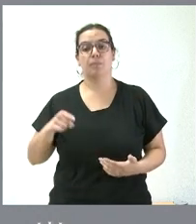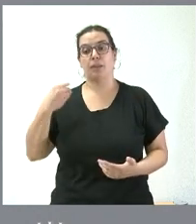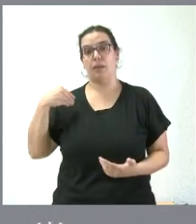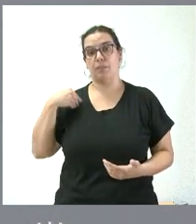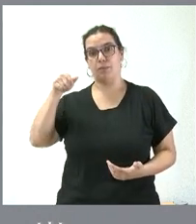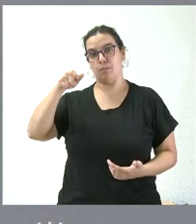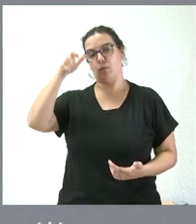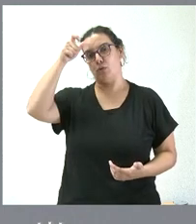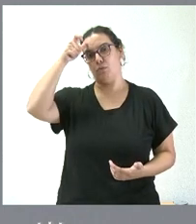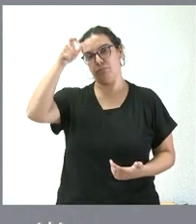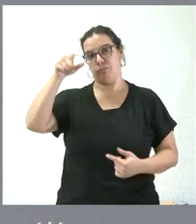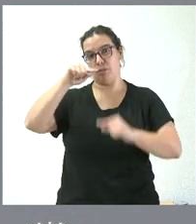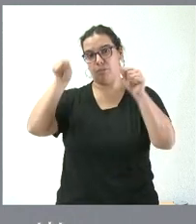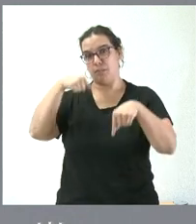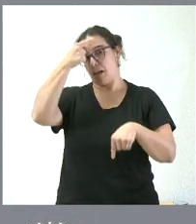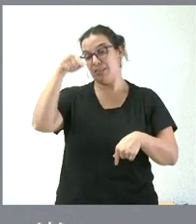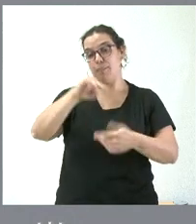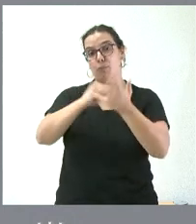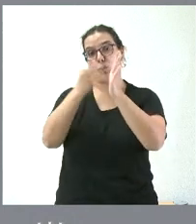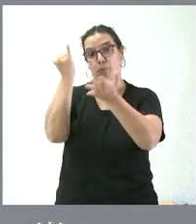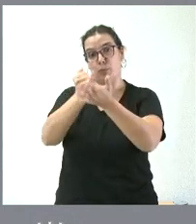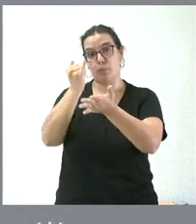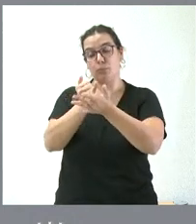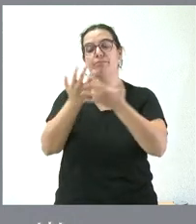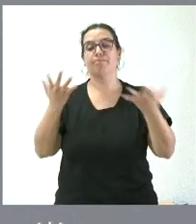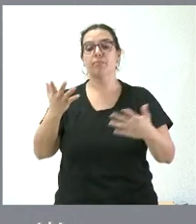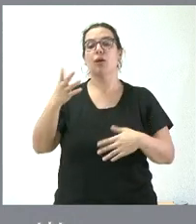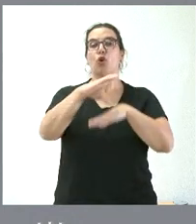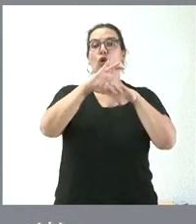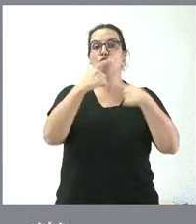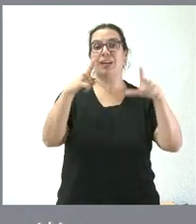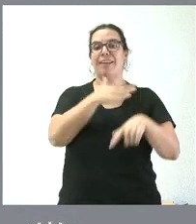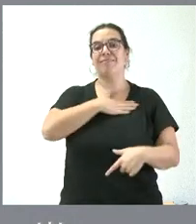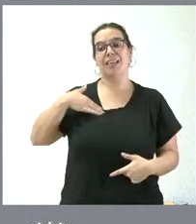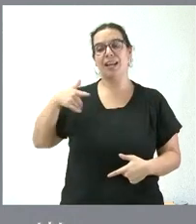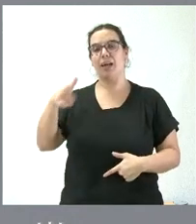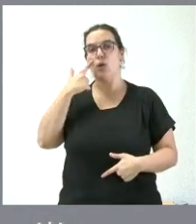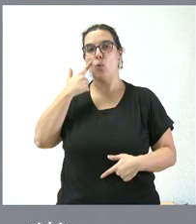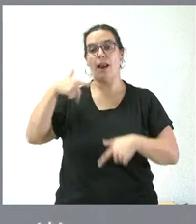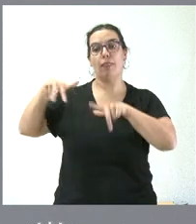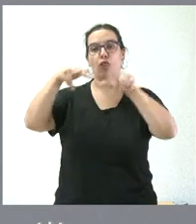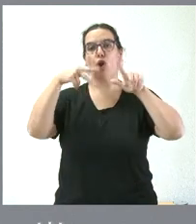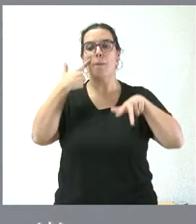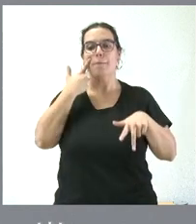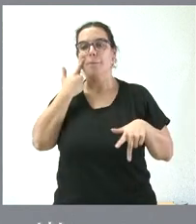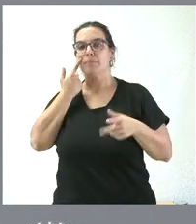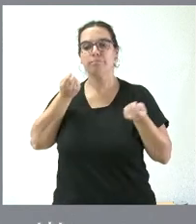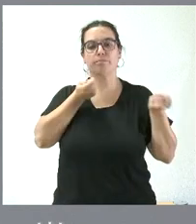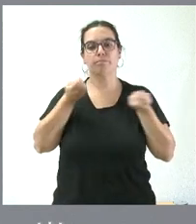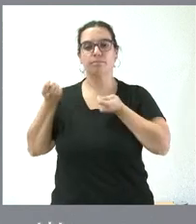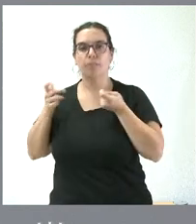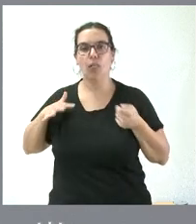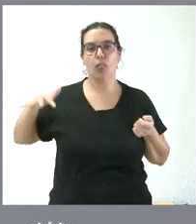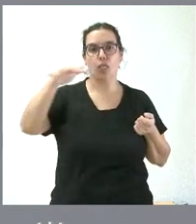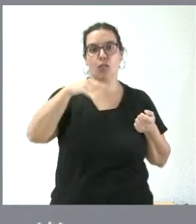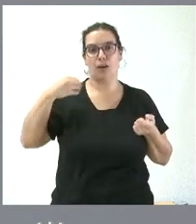abulense con este proyecto piloto la consejería pretende que se pueda vigilar a través de estas nuevas tecnologías de drones estos castros de